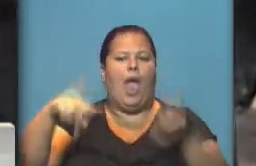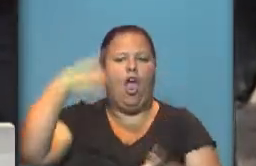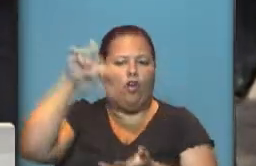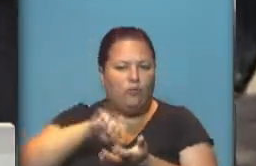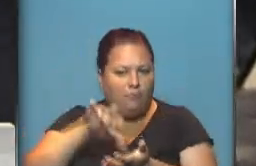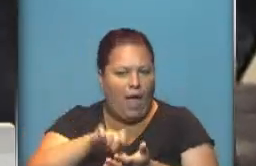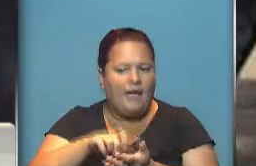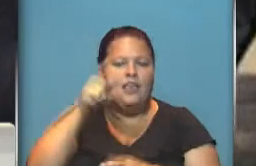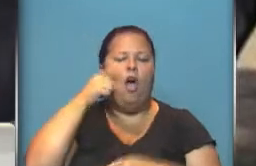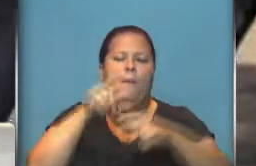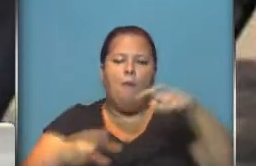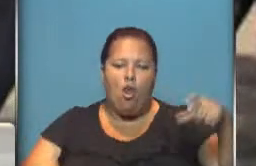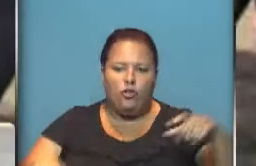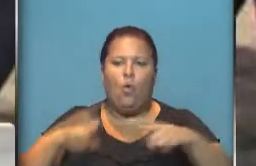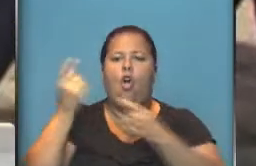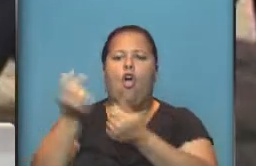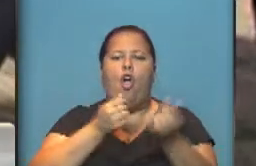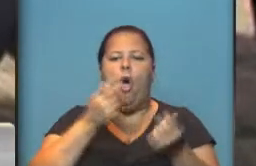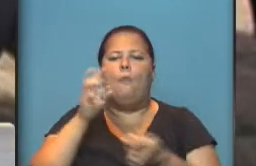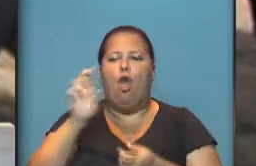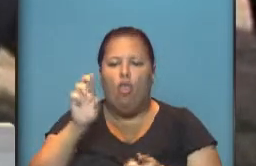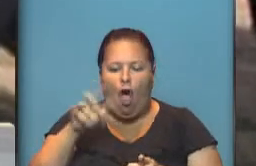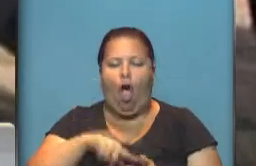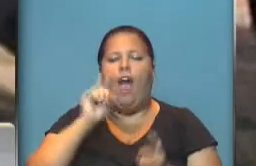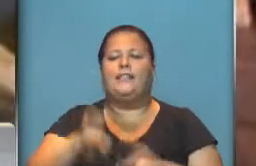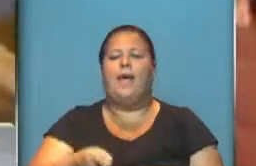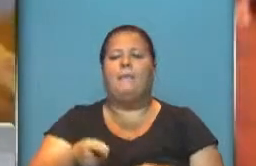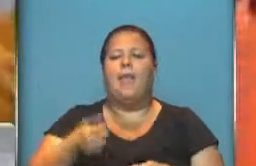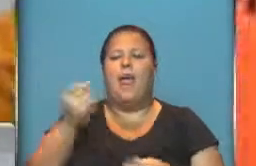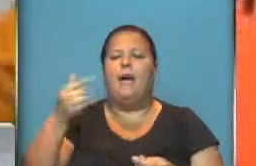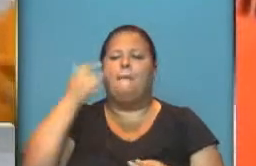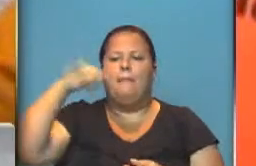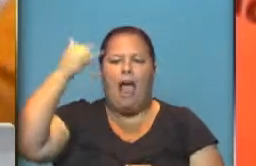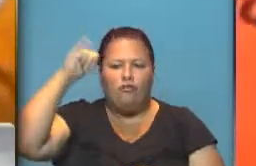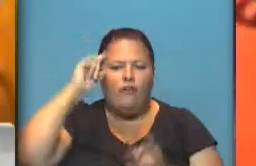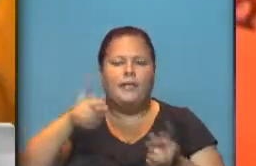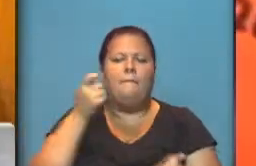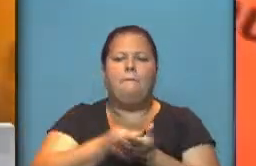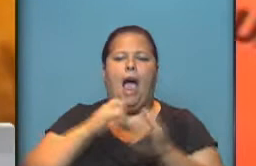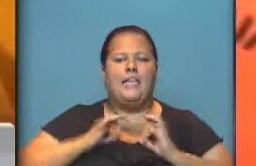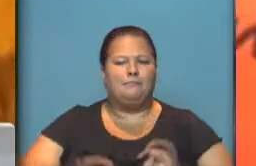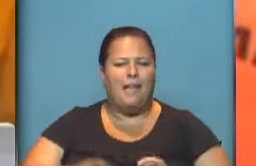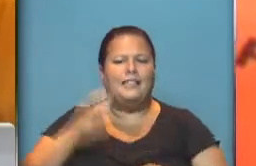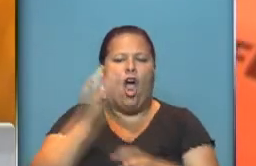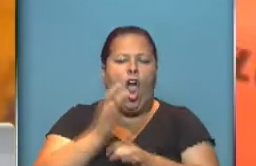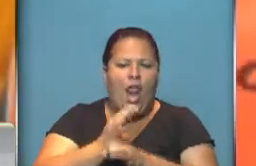que realizaron los monotributistas, la compra de moneda extranjera, la constitución de plazos fijos y el pago de expensas, cuotas